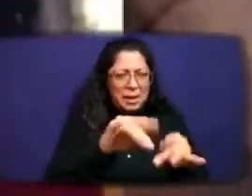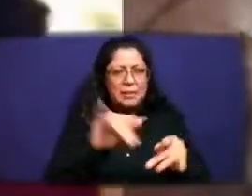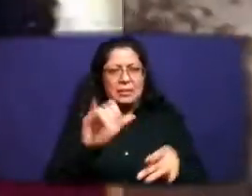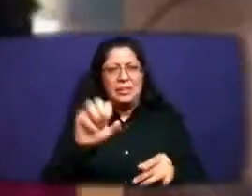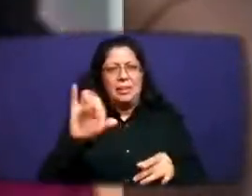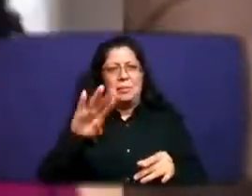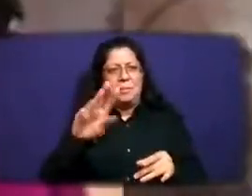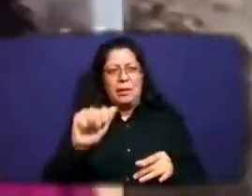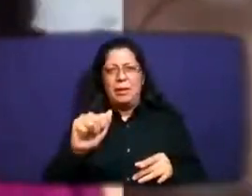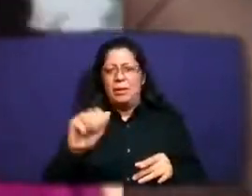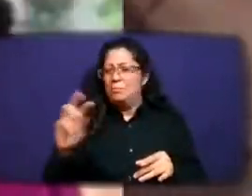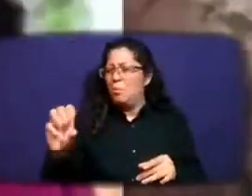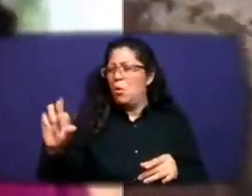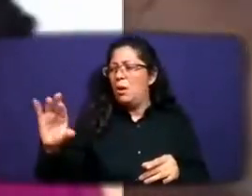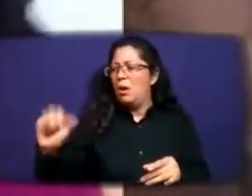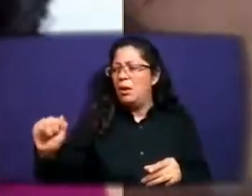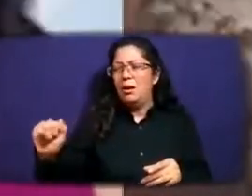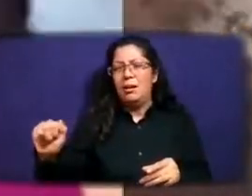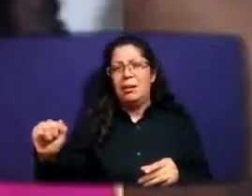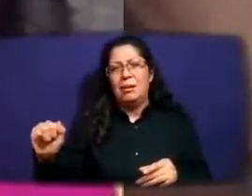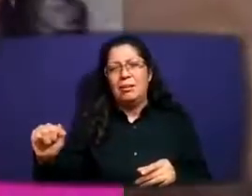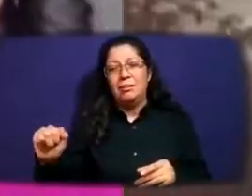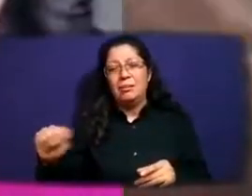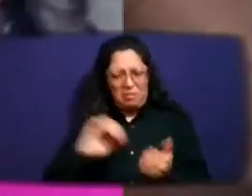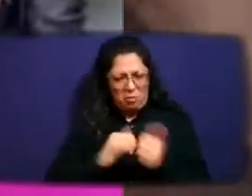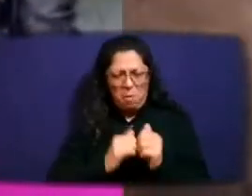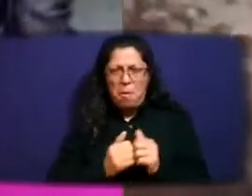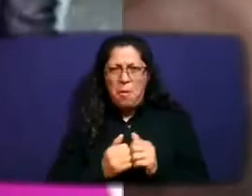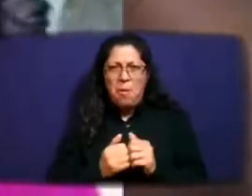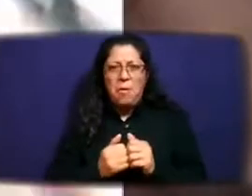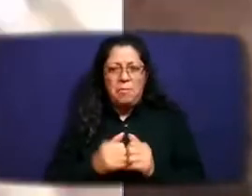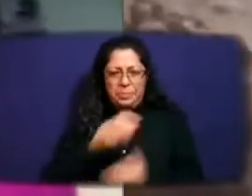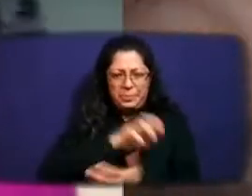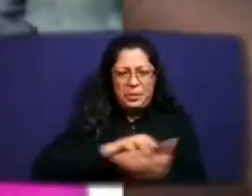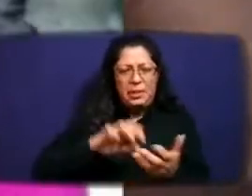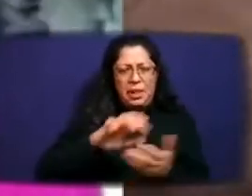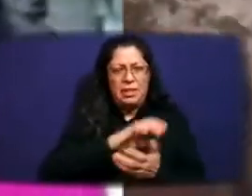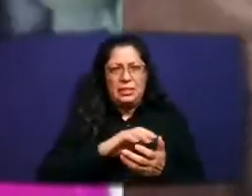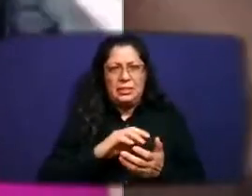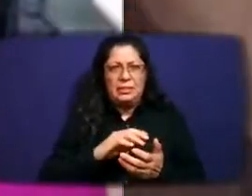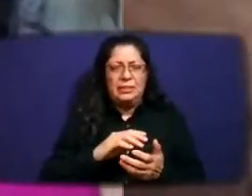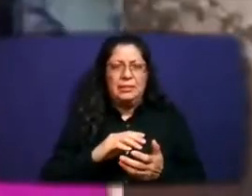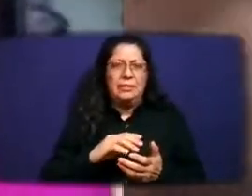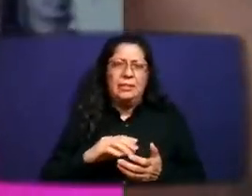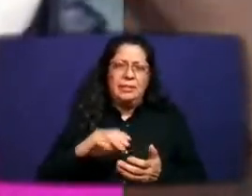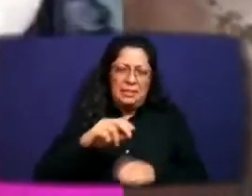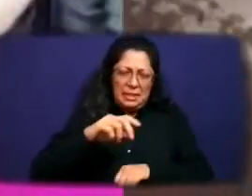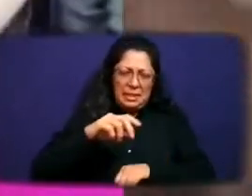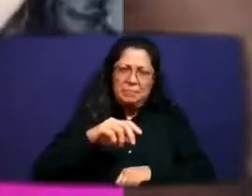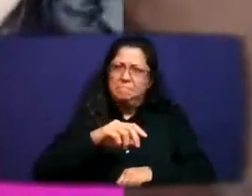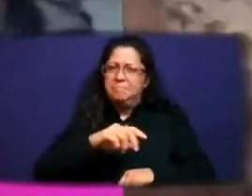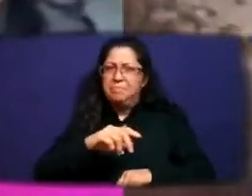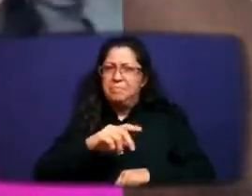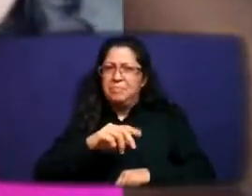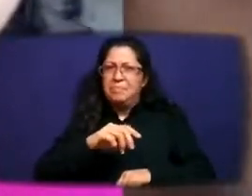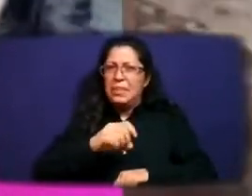cómo mezclar la calabaza malabar con miel, hacer palenquetas,